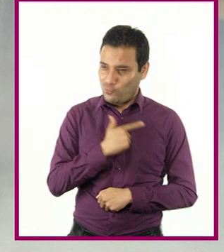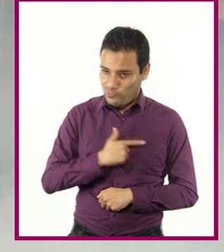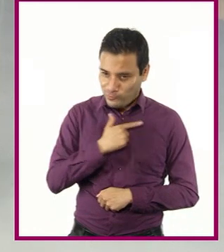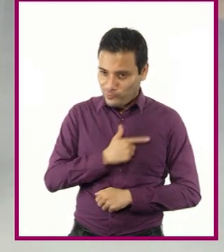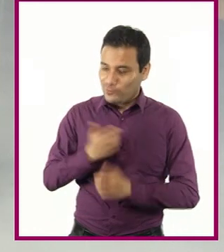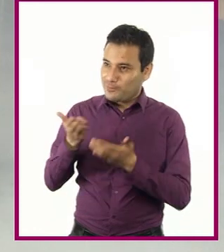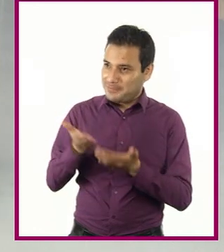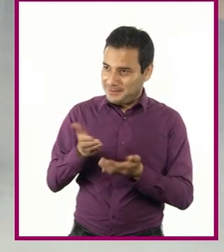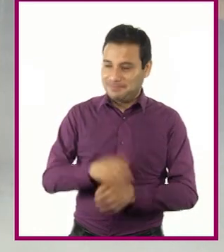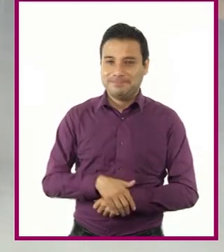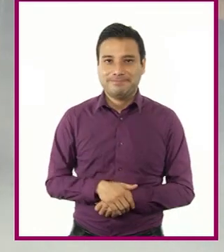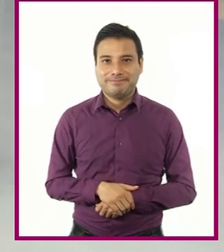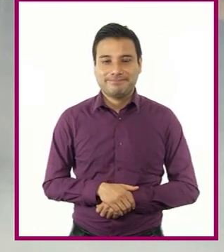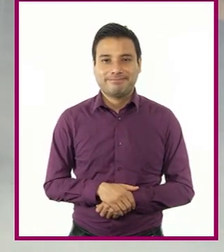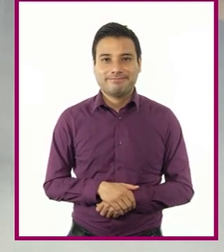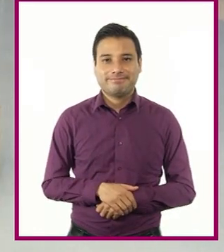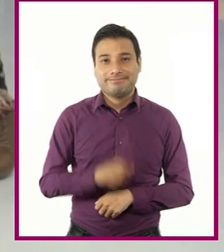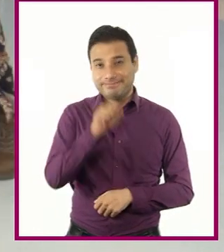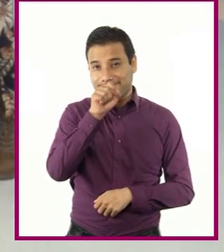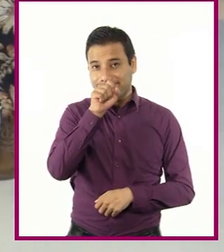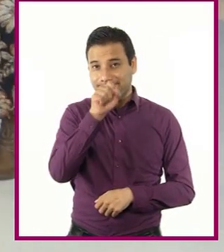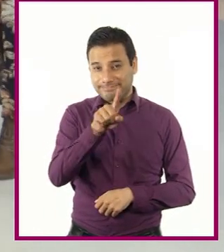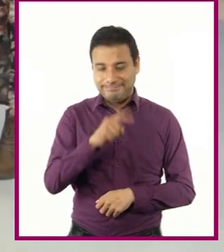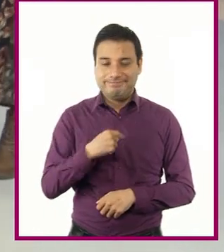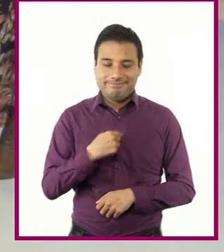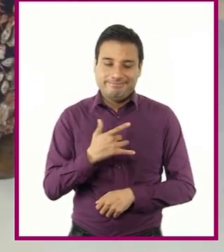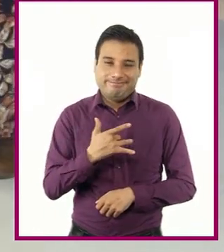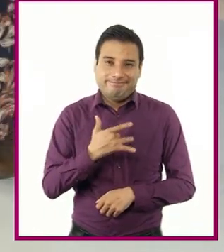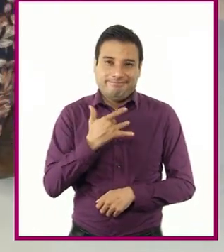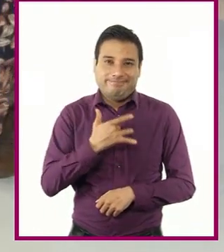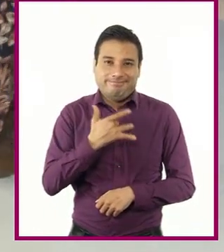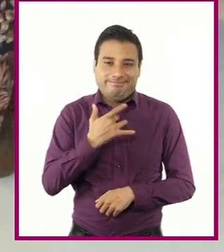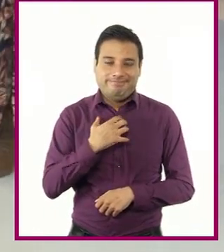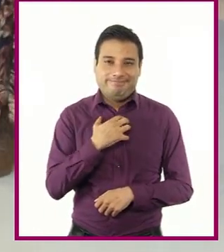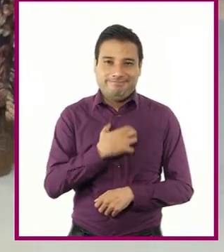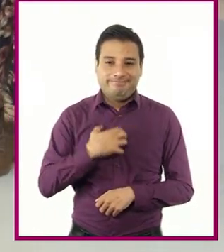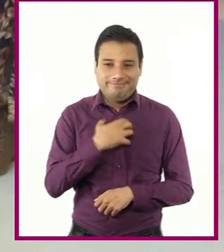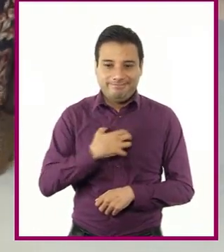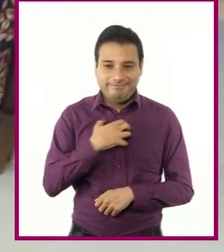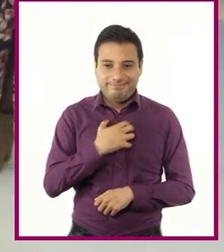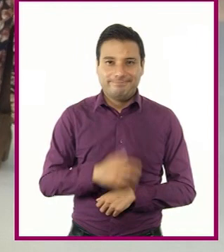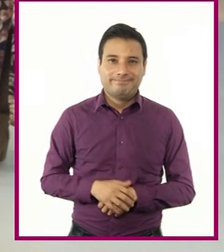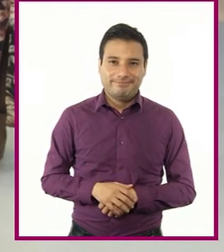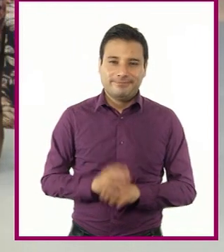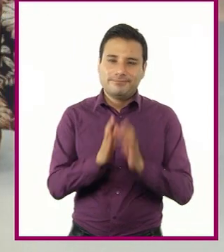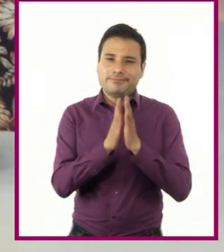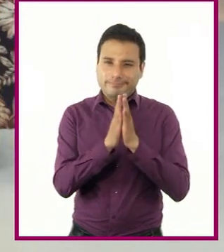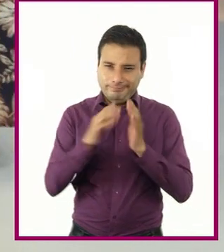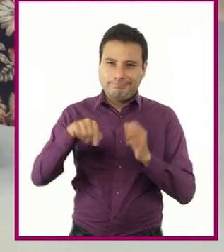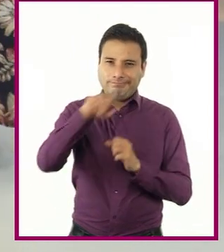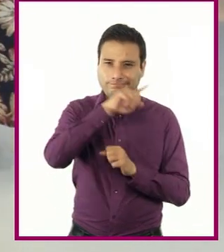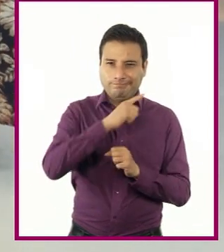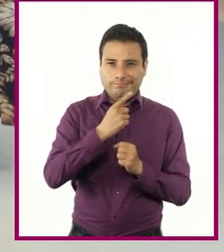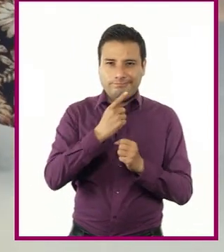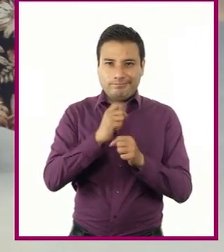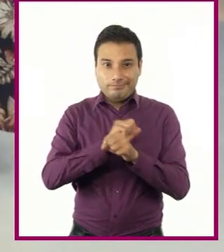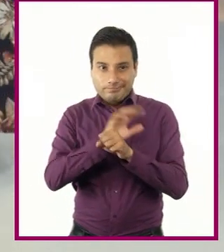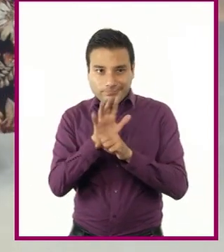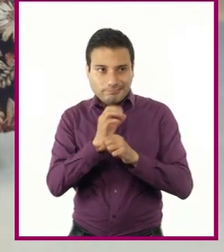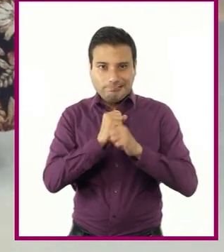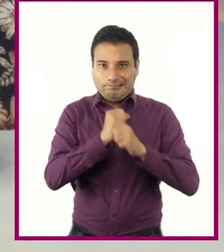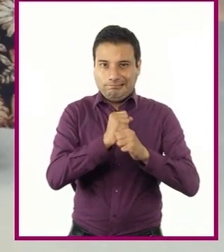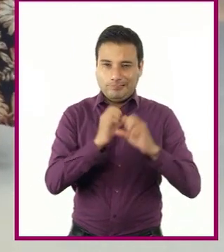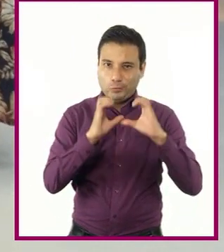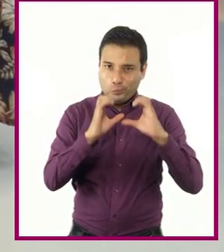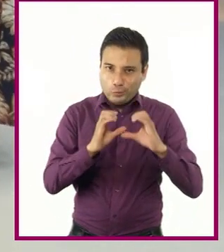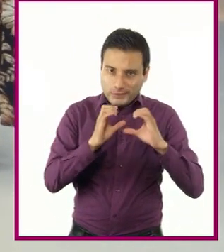aquí. También para mí es un gusto estar con ustedes. Les recuerdo no bajar la guardia ante la crisis sanitaria. Continúen con